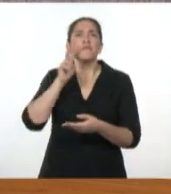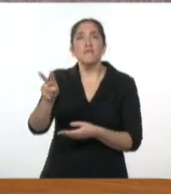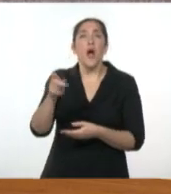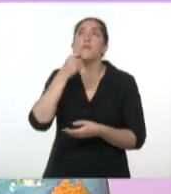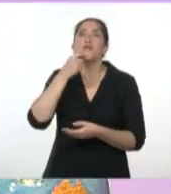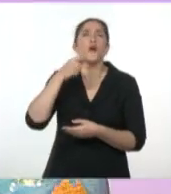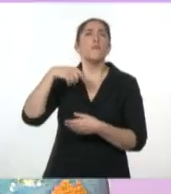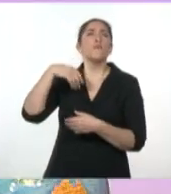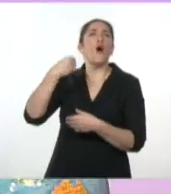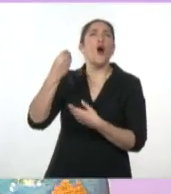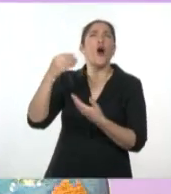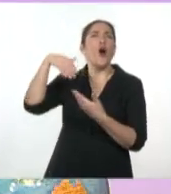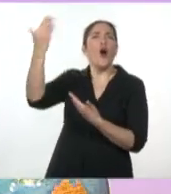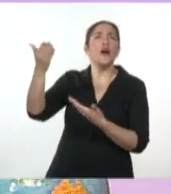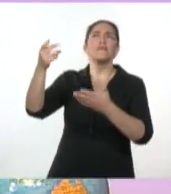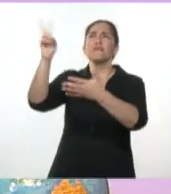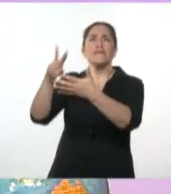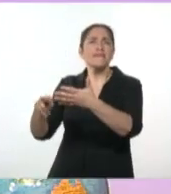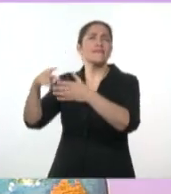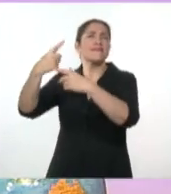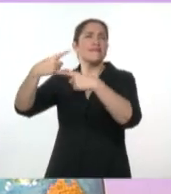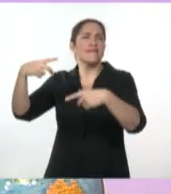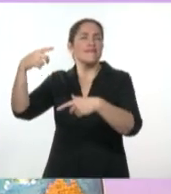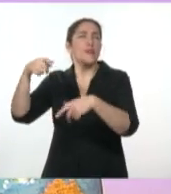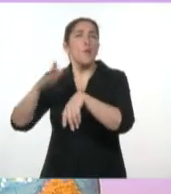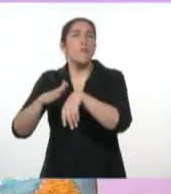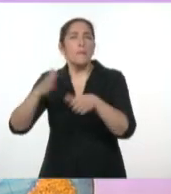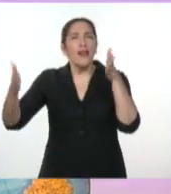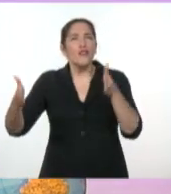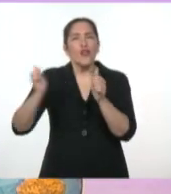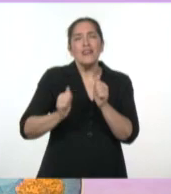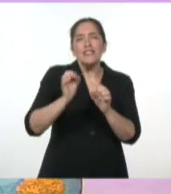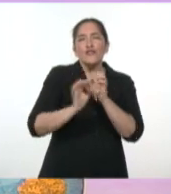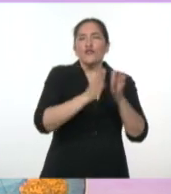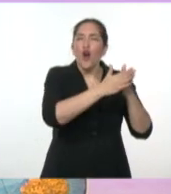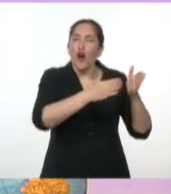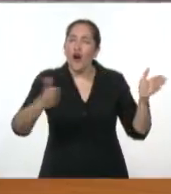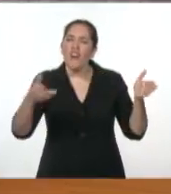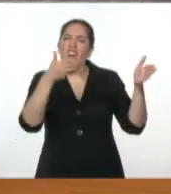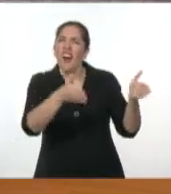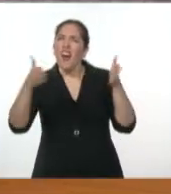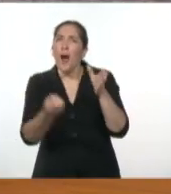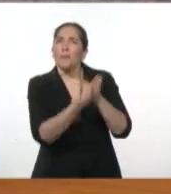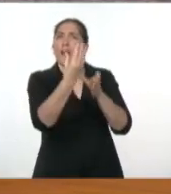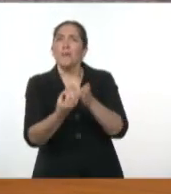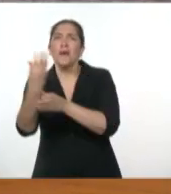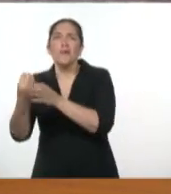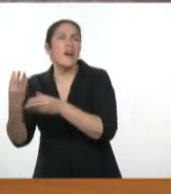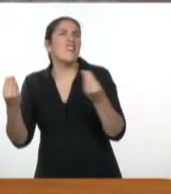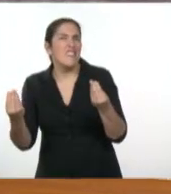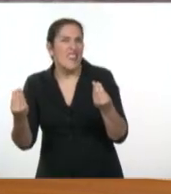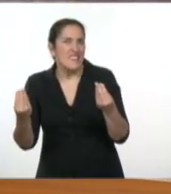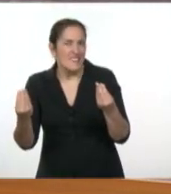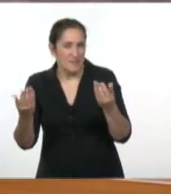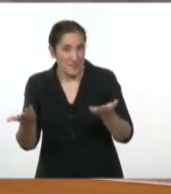afuera en las obras. Claro, son emergentes de momentos históricos, no es que el escritor está aislado. Exactamente.